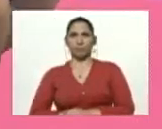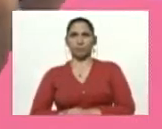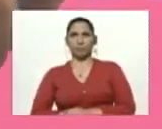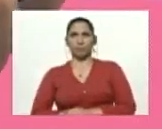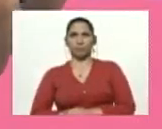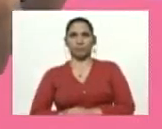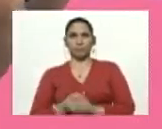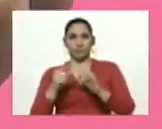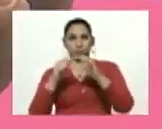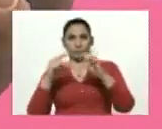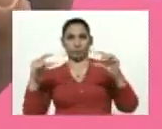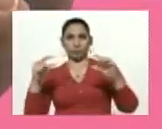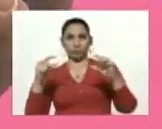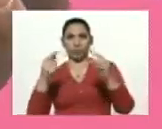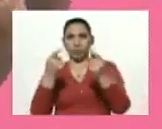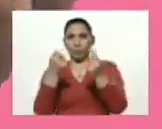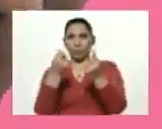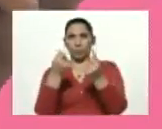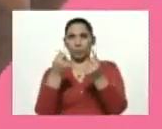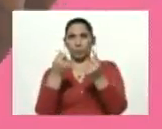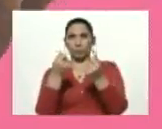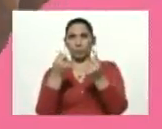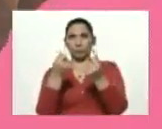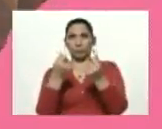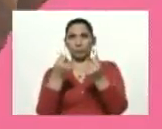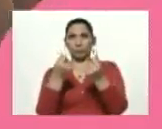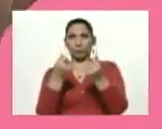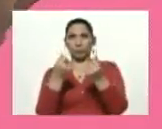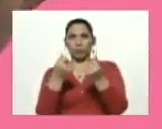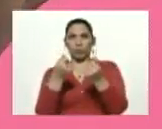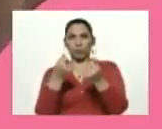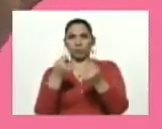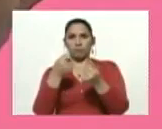me aparece el saldo, digo conforme,